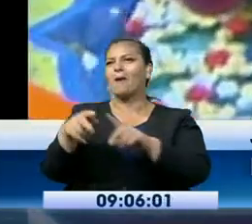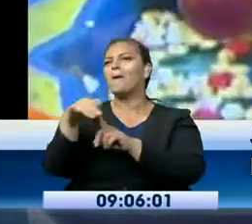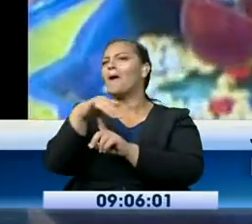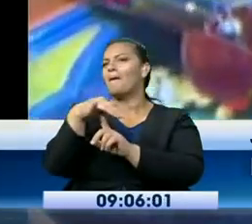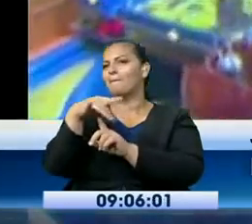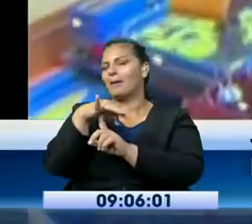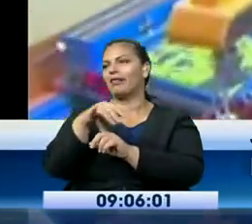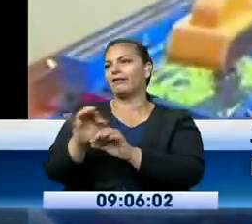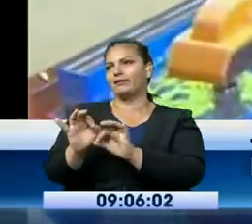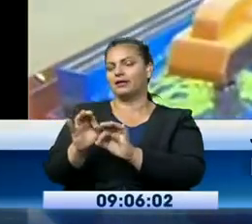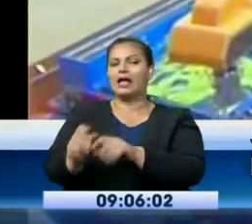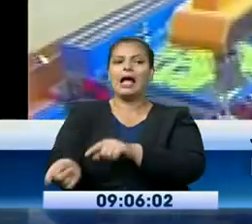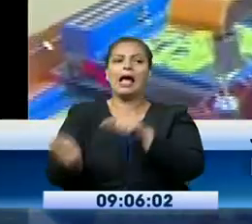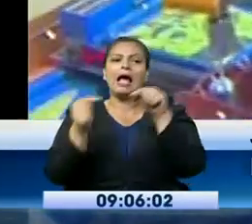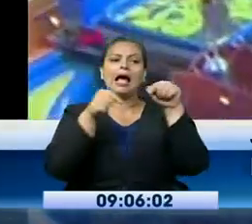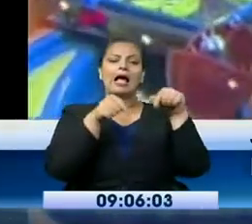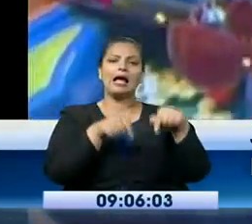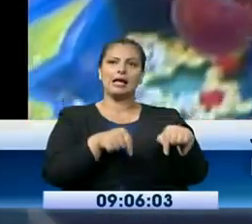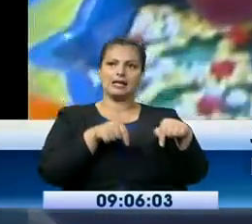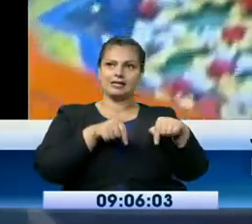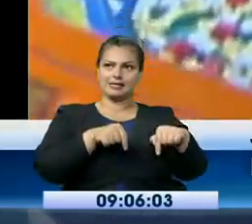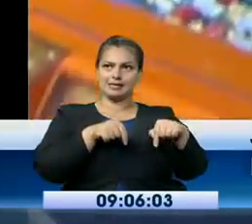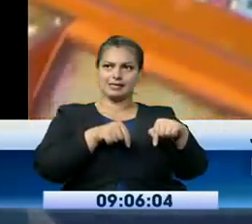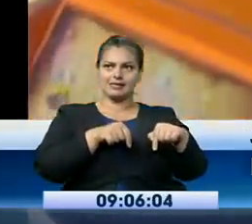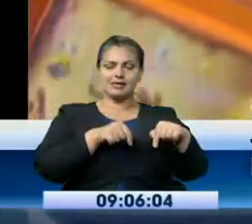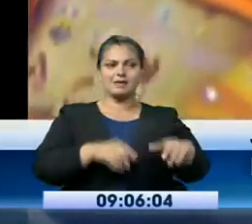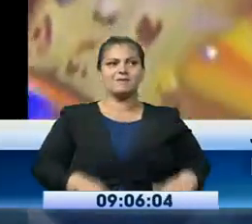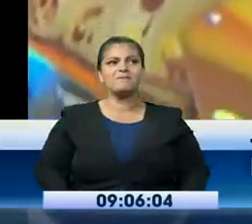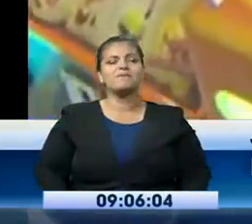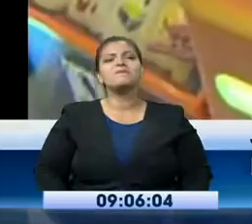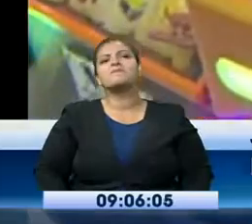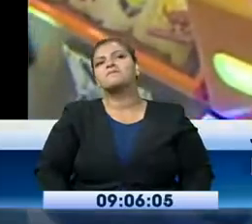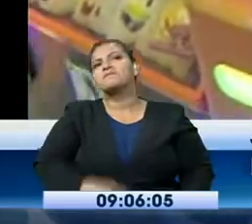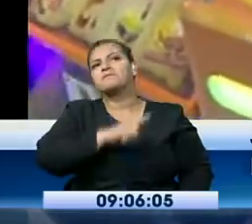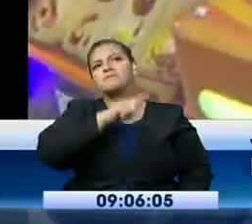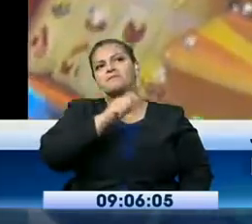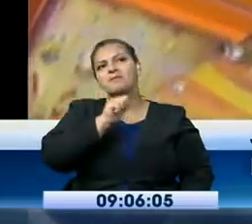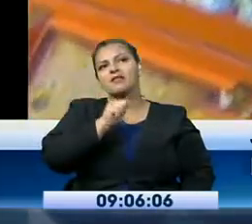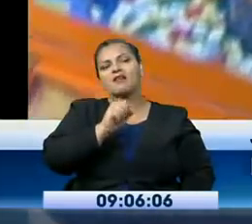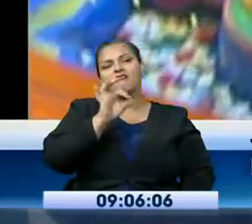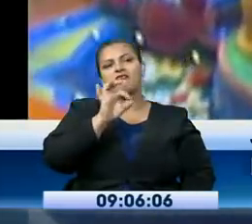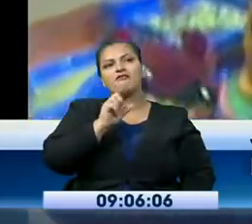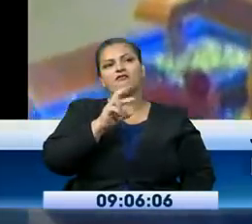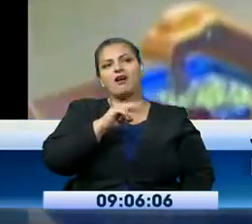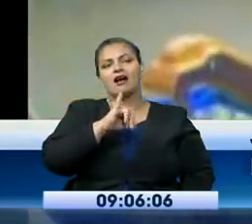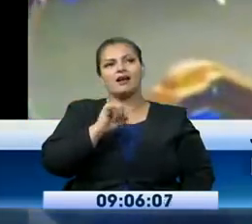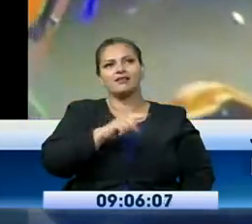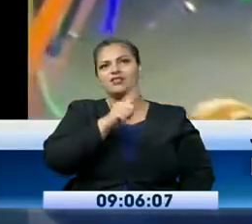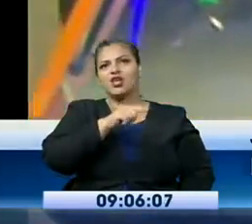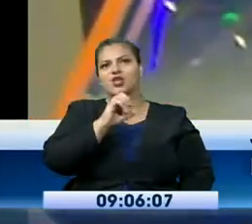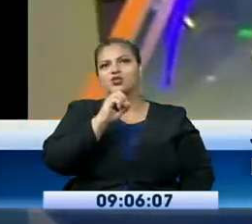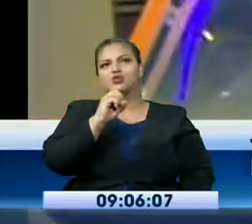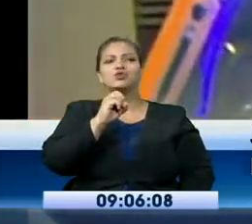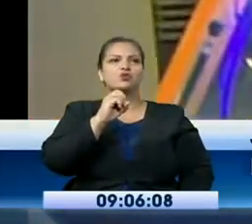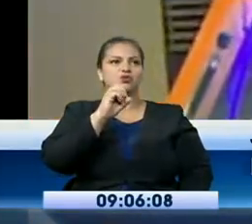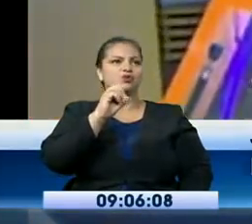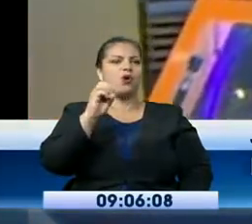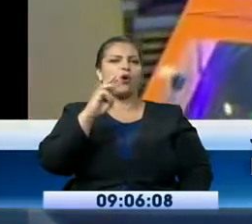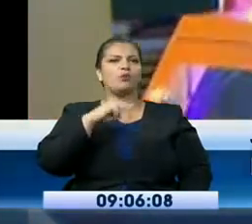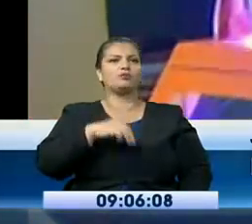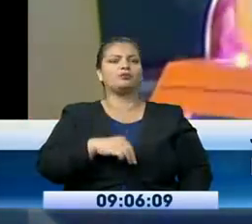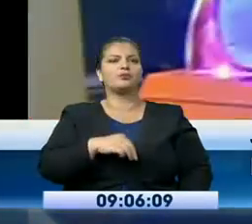safari park que en cambio es un lugar con juegos un poquito más de exteriores tipo montaña rusa tipo carrusel